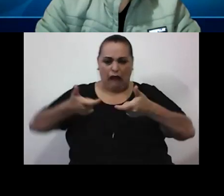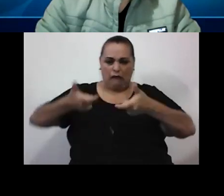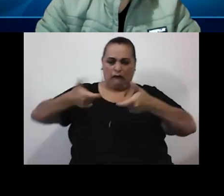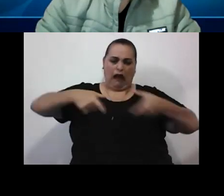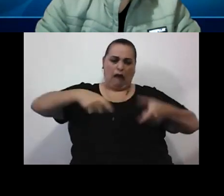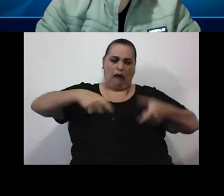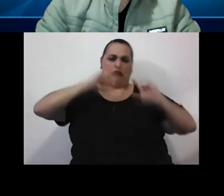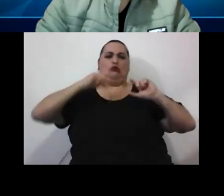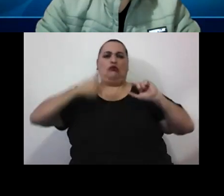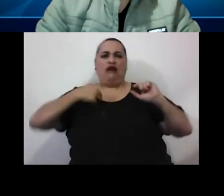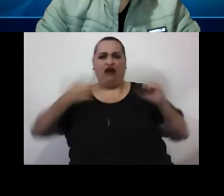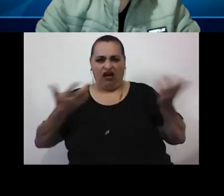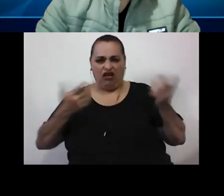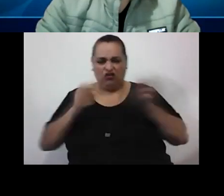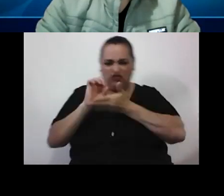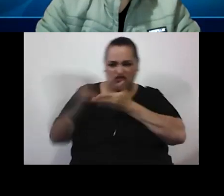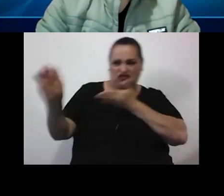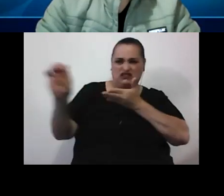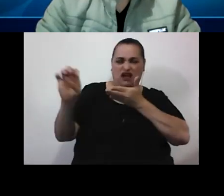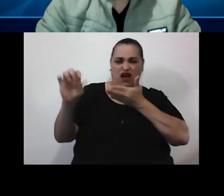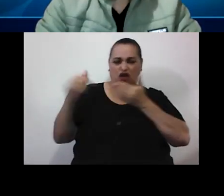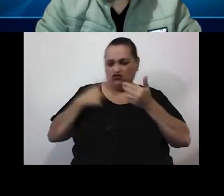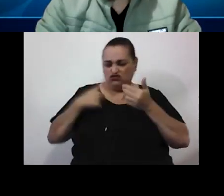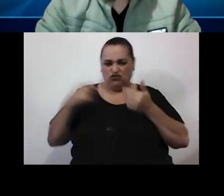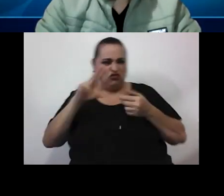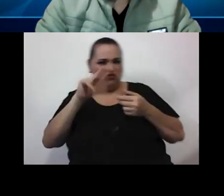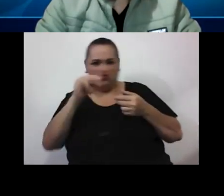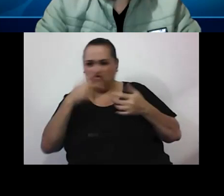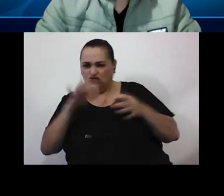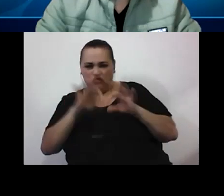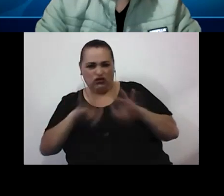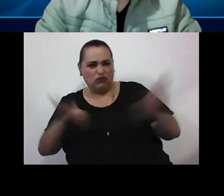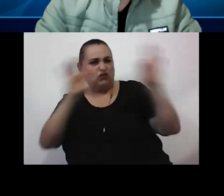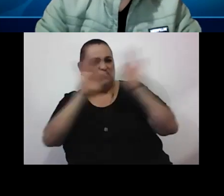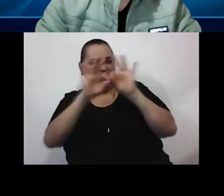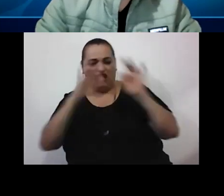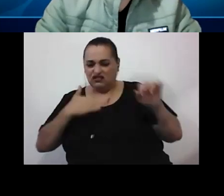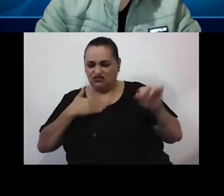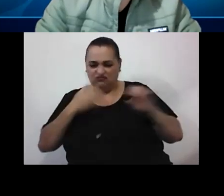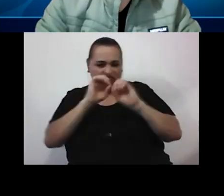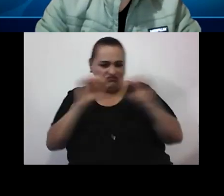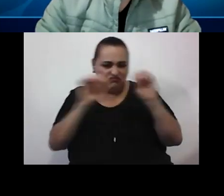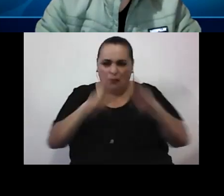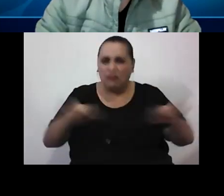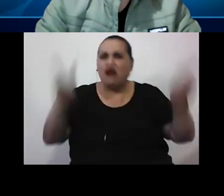rechazado, no sentirme amado, no sentirme importante, no sentirme valorado.